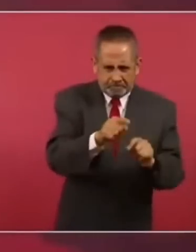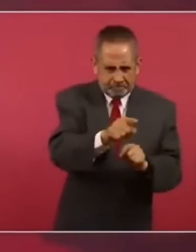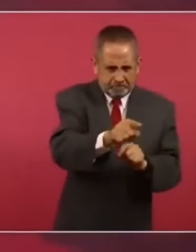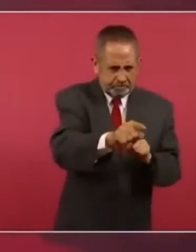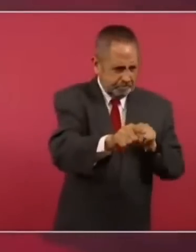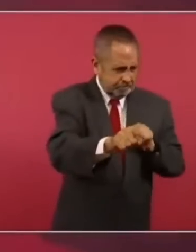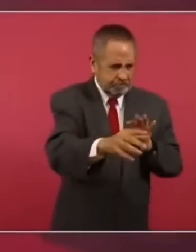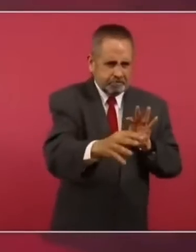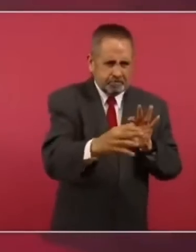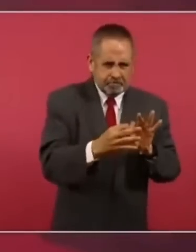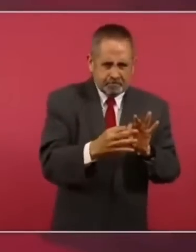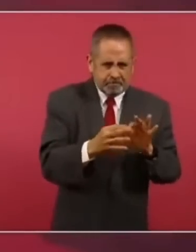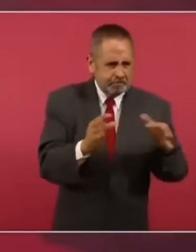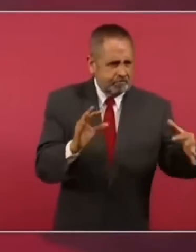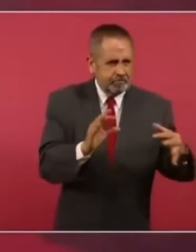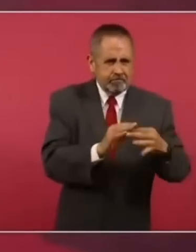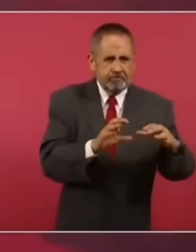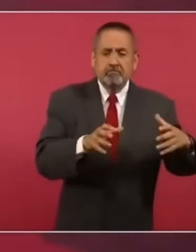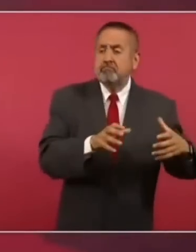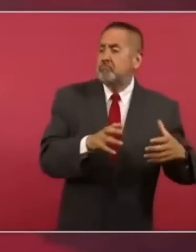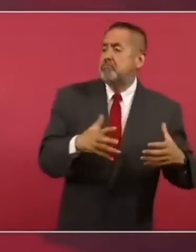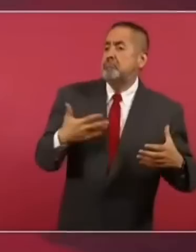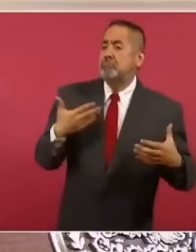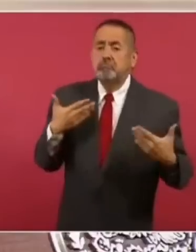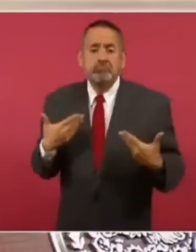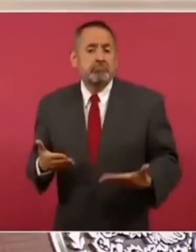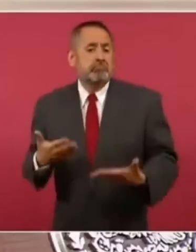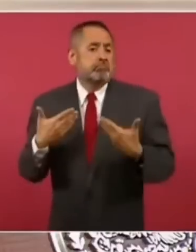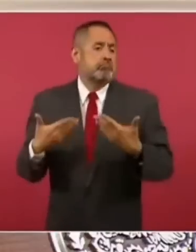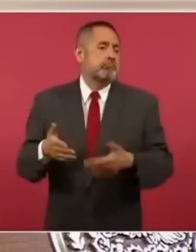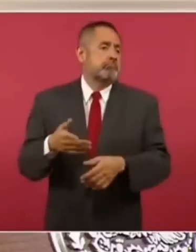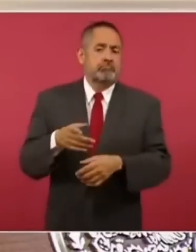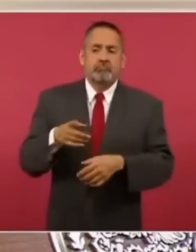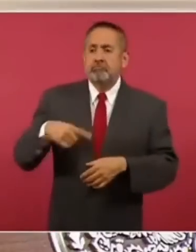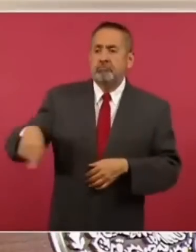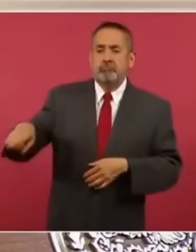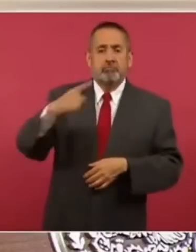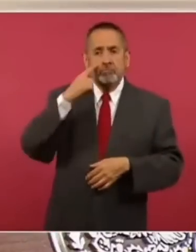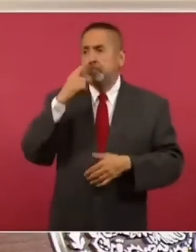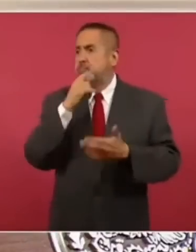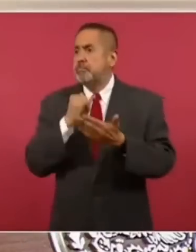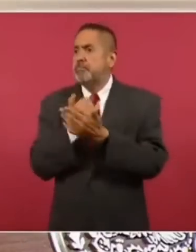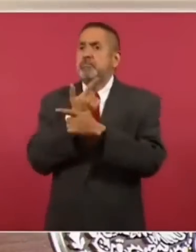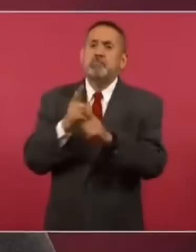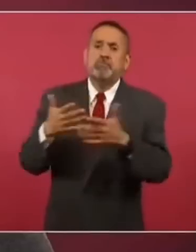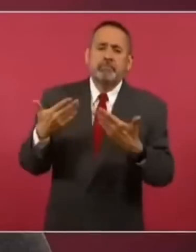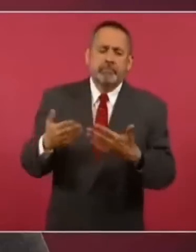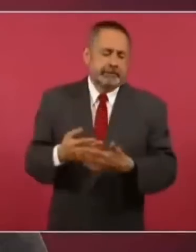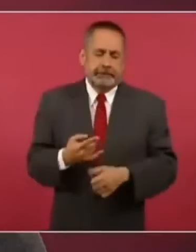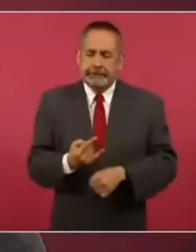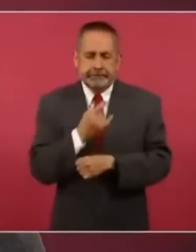simular de que se vivía en una democracia en México.